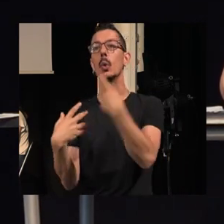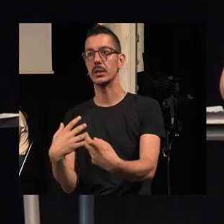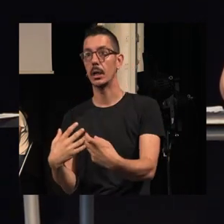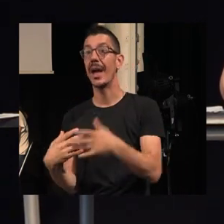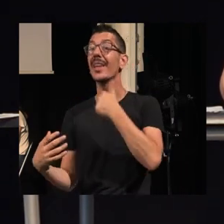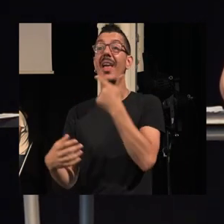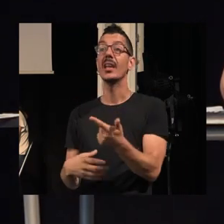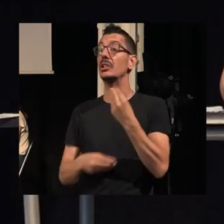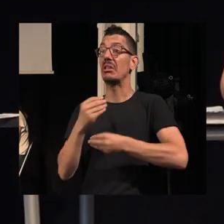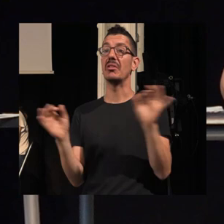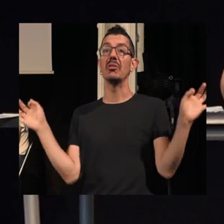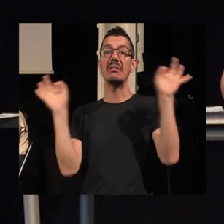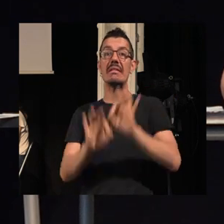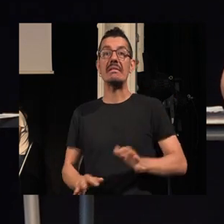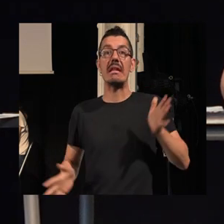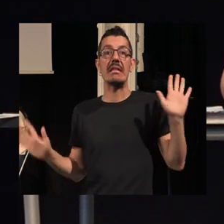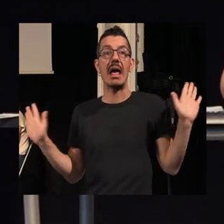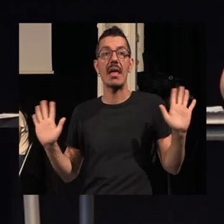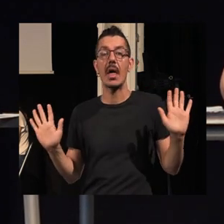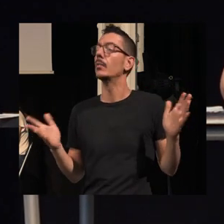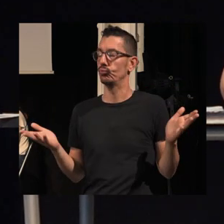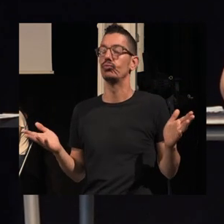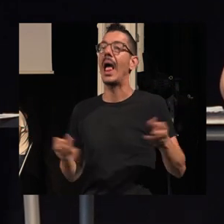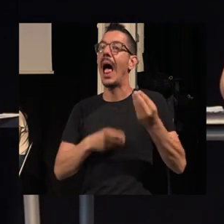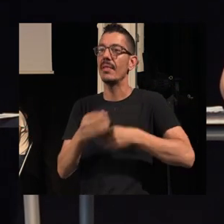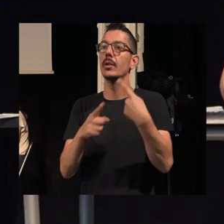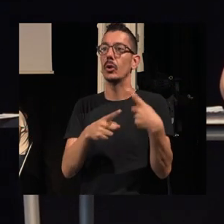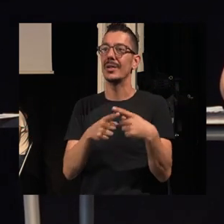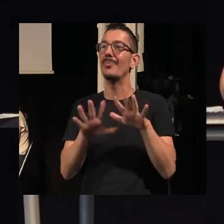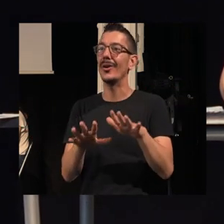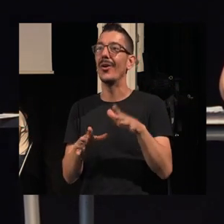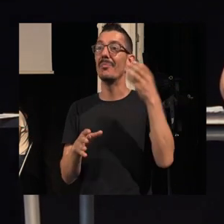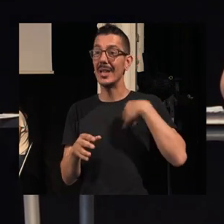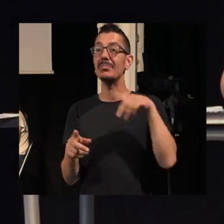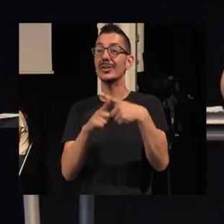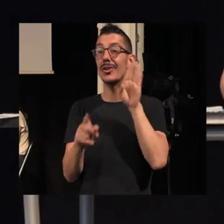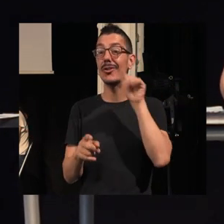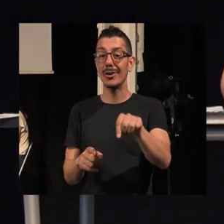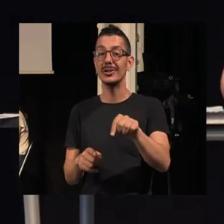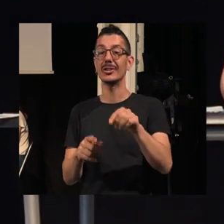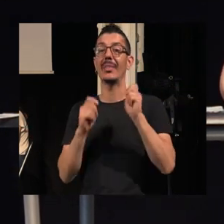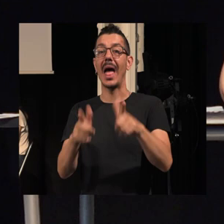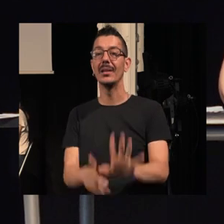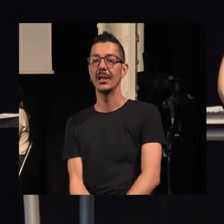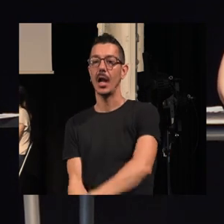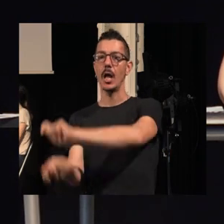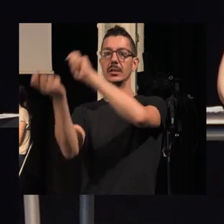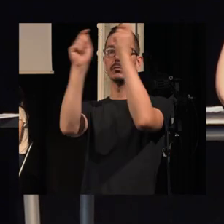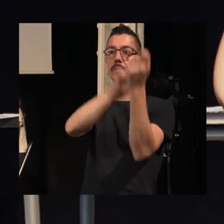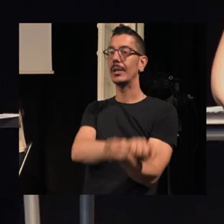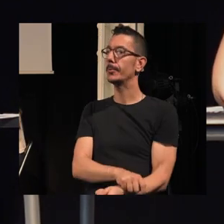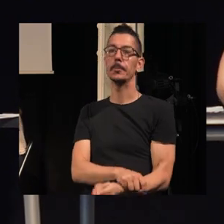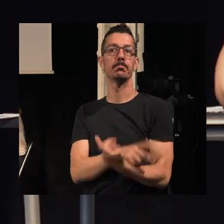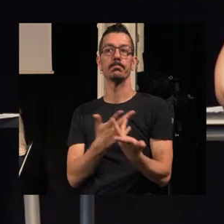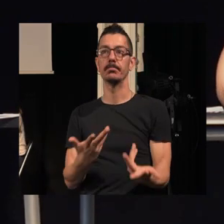cosas, pero no en el sentido de transformación, no en el sentido de alterar ciertos